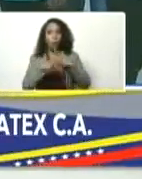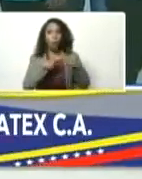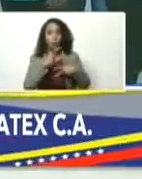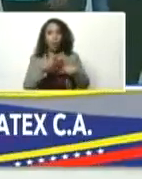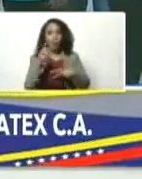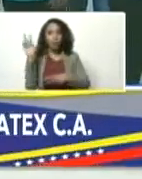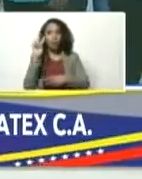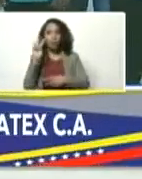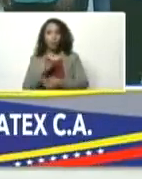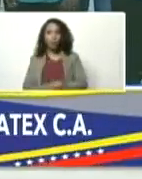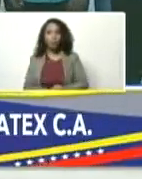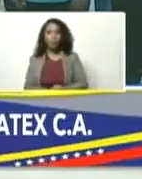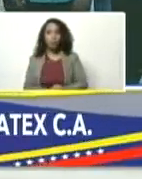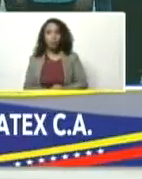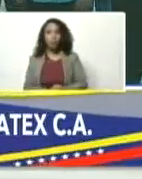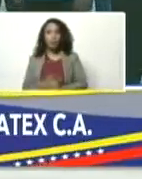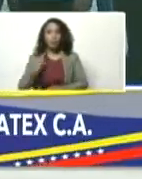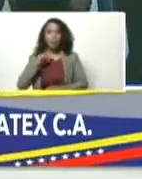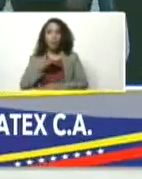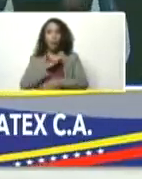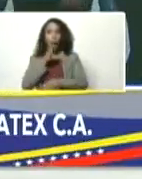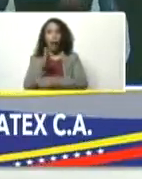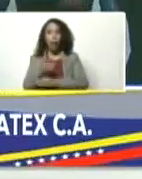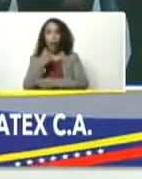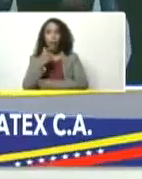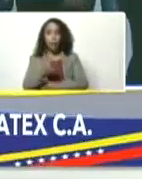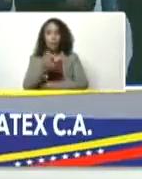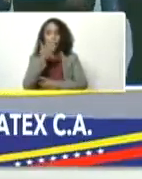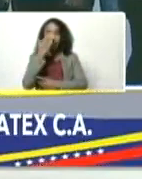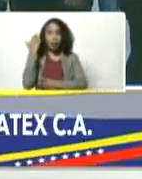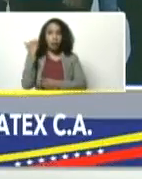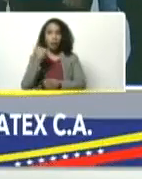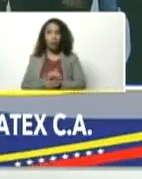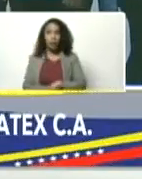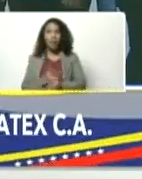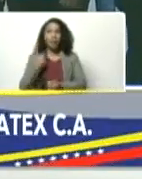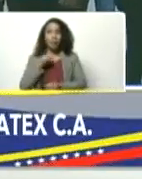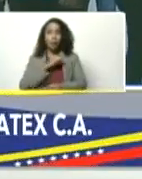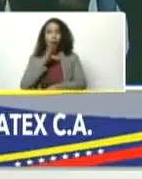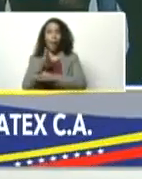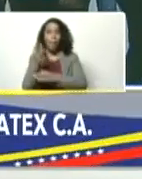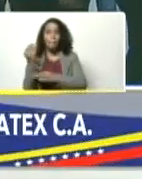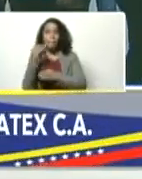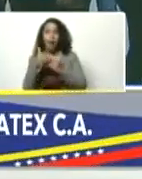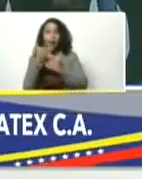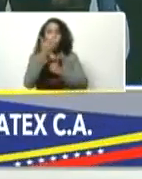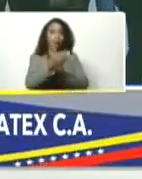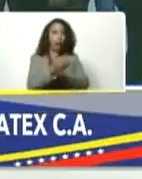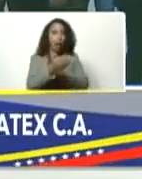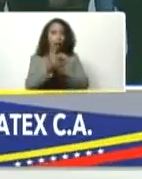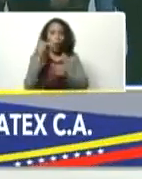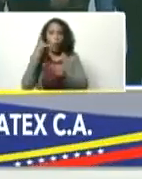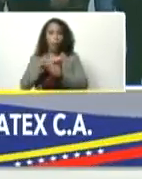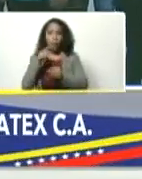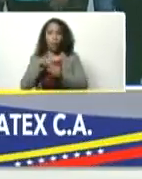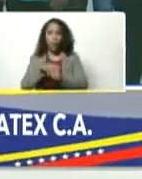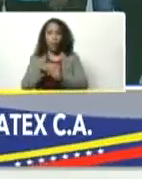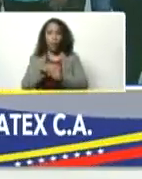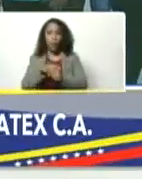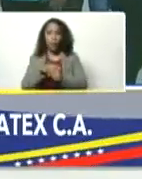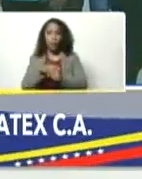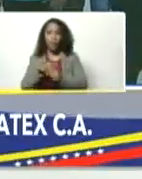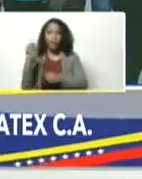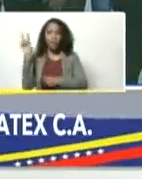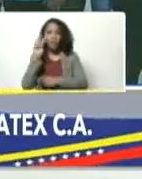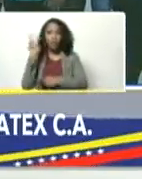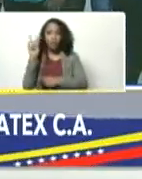de Venezuela. Tenemos que ir, como decía usted hace rato, tenemos que ir más allá de lo que es el petróleo.